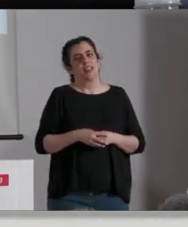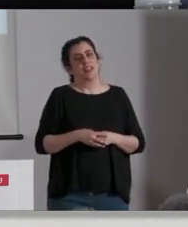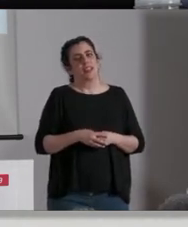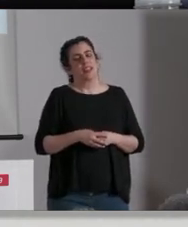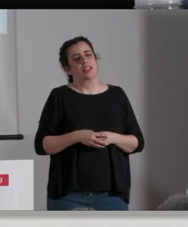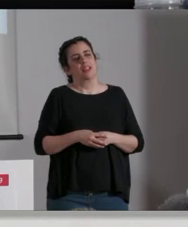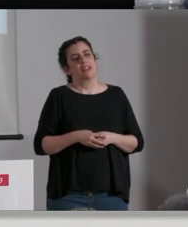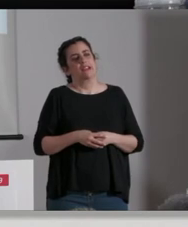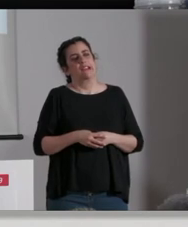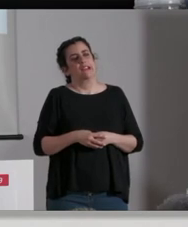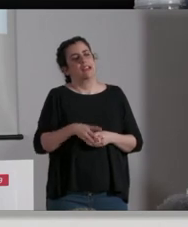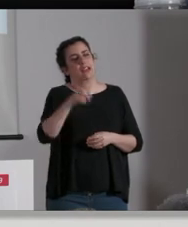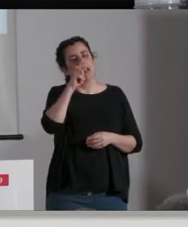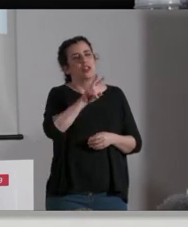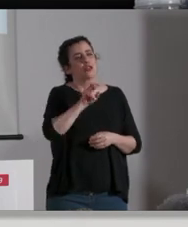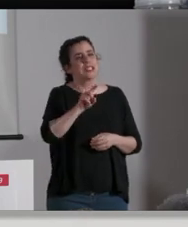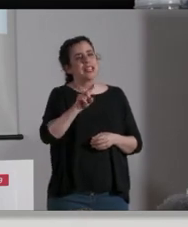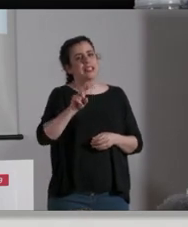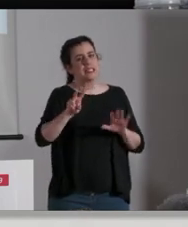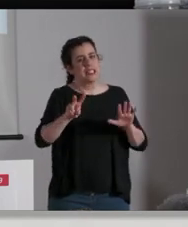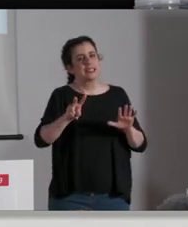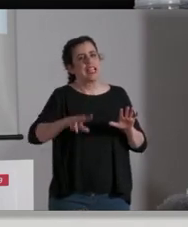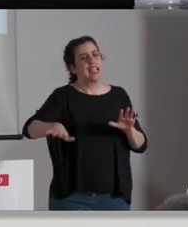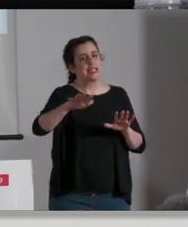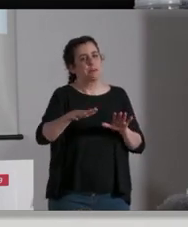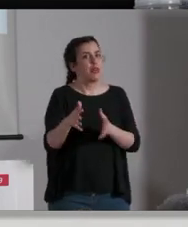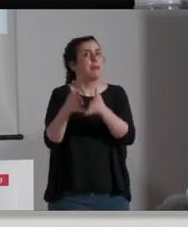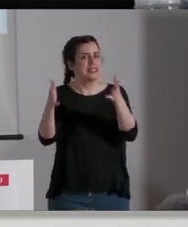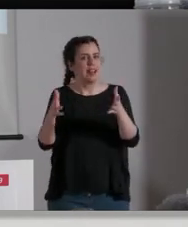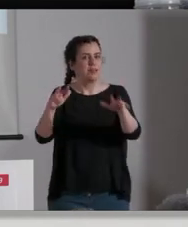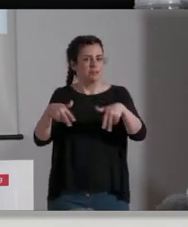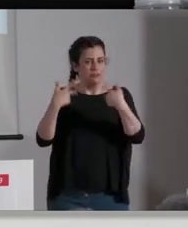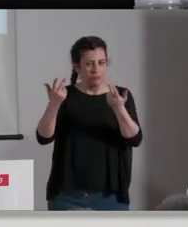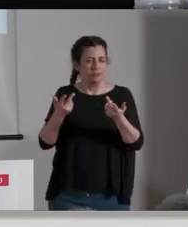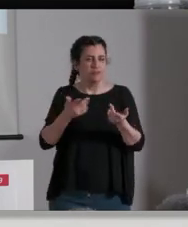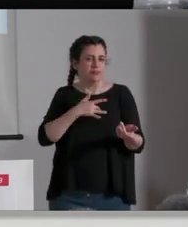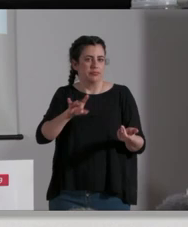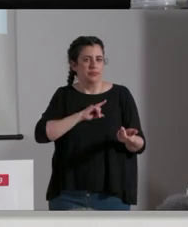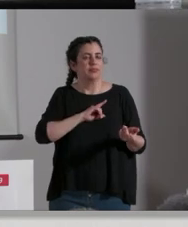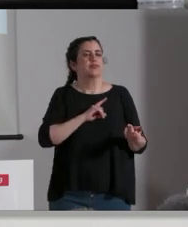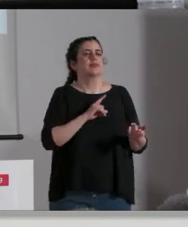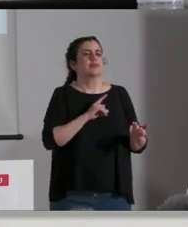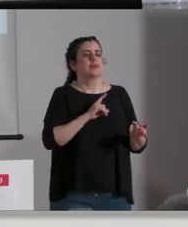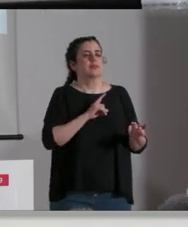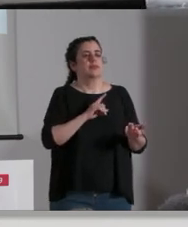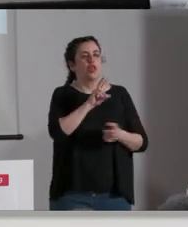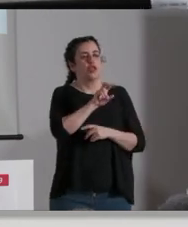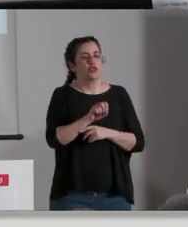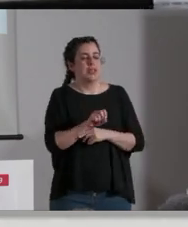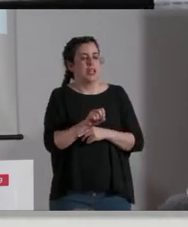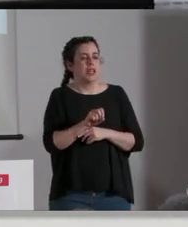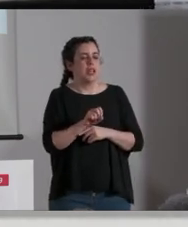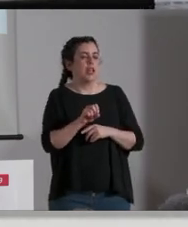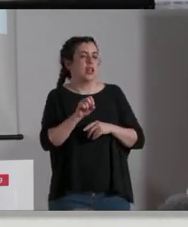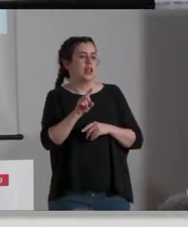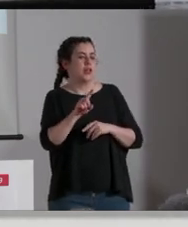Conseguimos, como he dicho, en 2017 tener el uso del espacio más grande y en 2020 las monjas comunicaron que querían vender